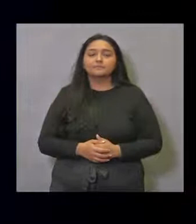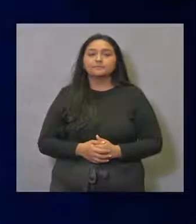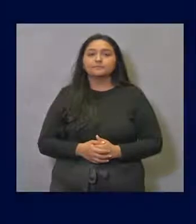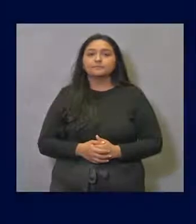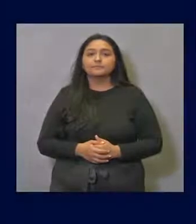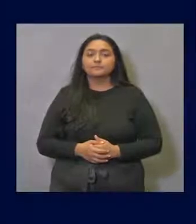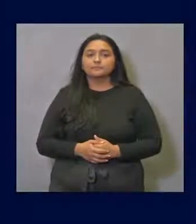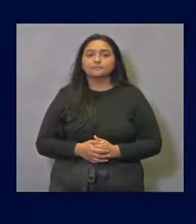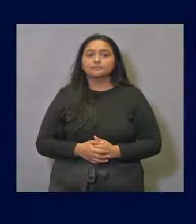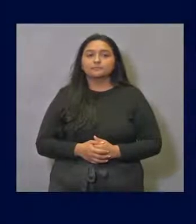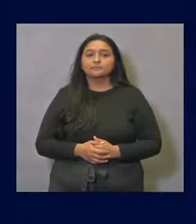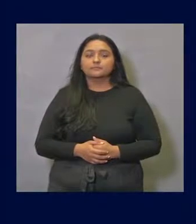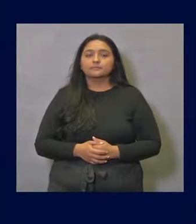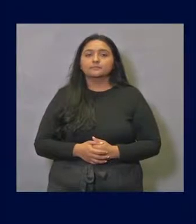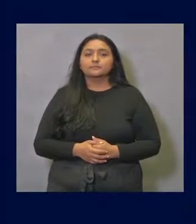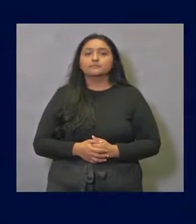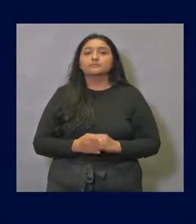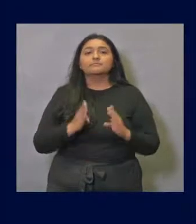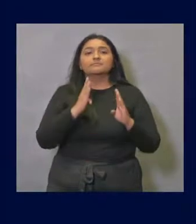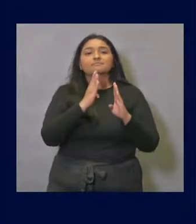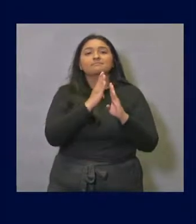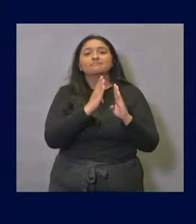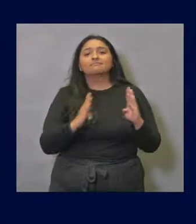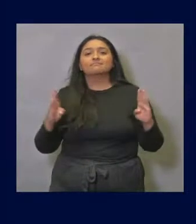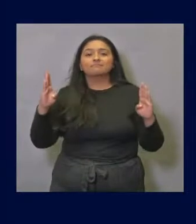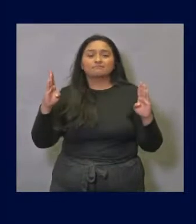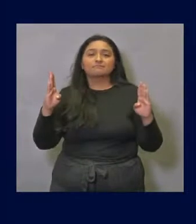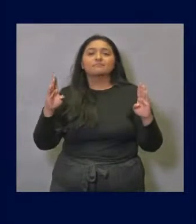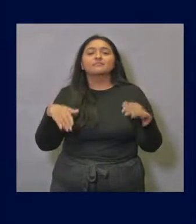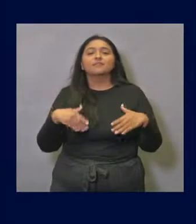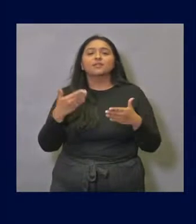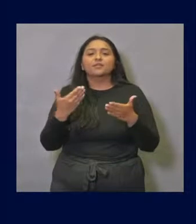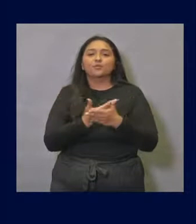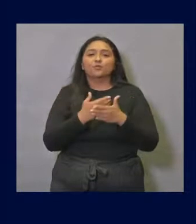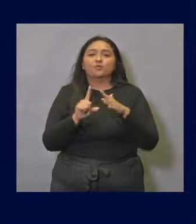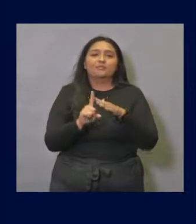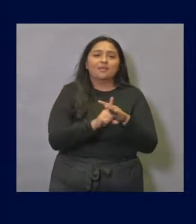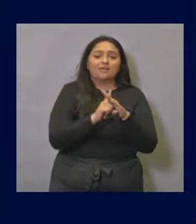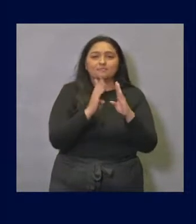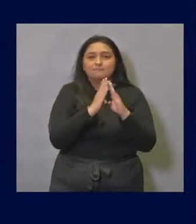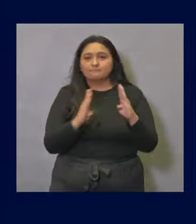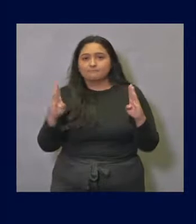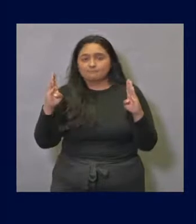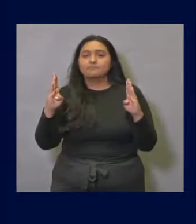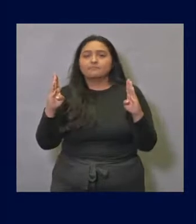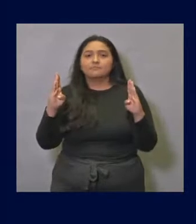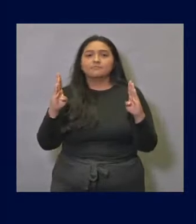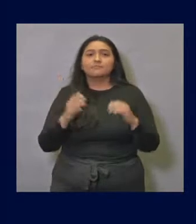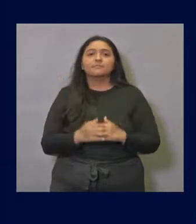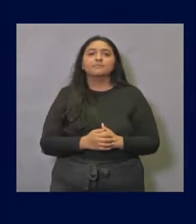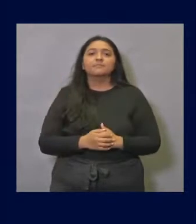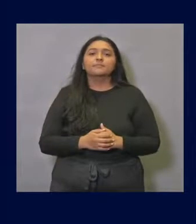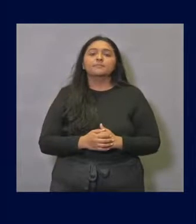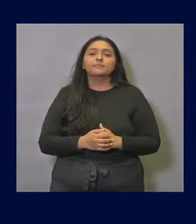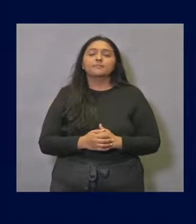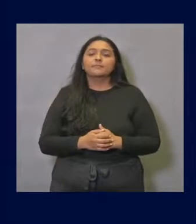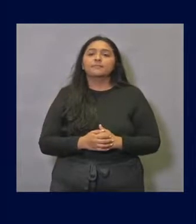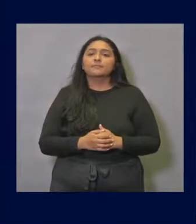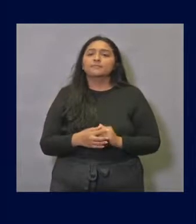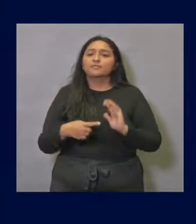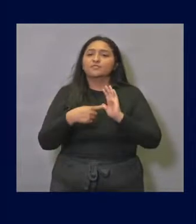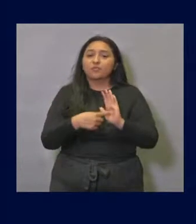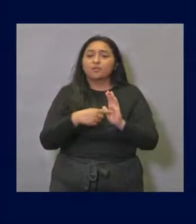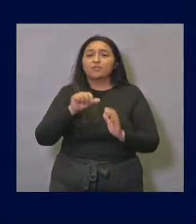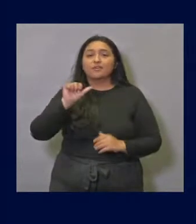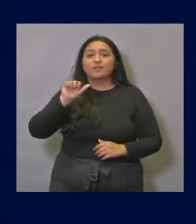La actualización de nuestra línea de tendencia de casos nuevos por fecha de episodio muestra que a partir del 4